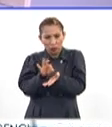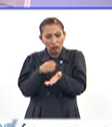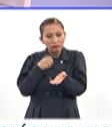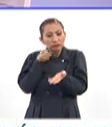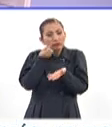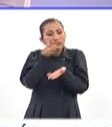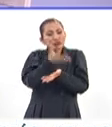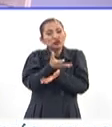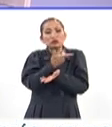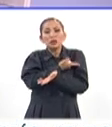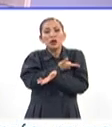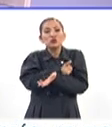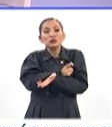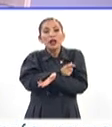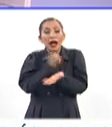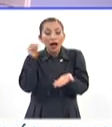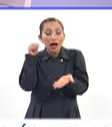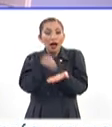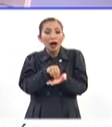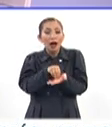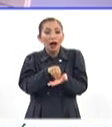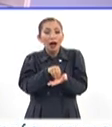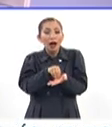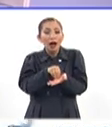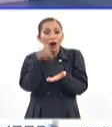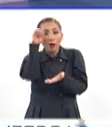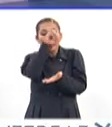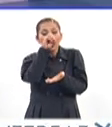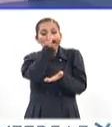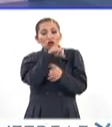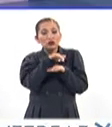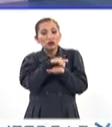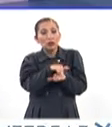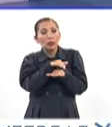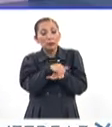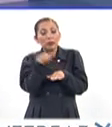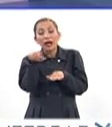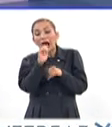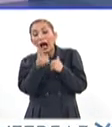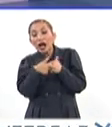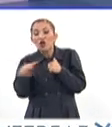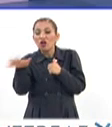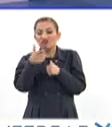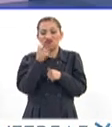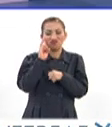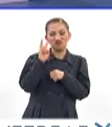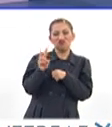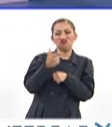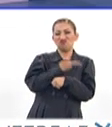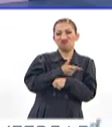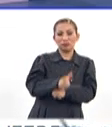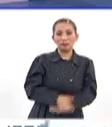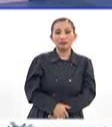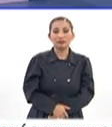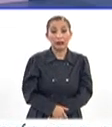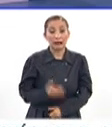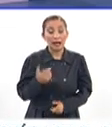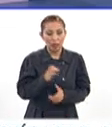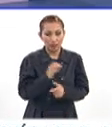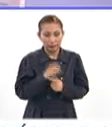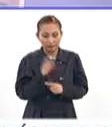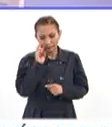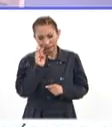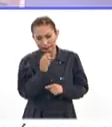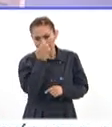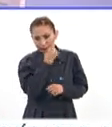es protestar o emitir alguna opinión respecto de alguna situación con la que no estemos de acuerdo. Correcto. Y así lo hicimos. Y fíjate